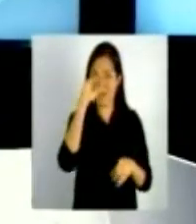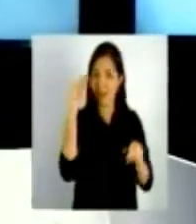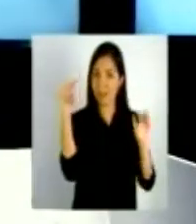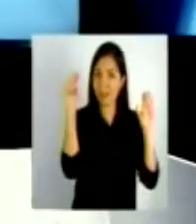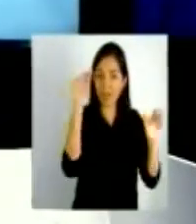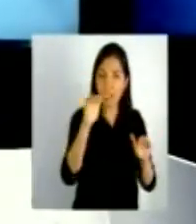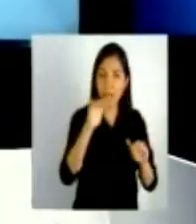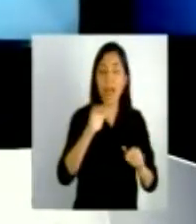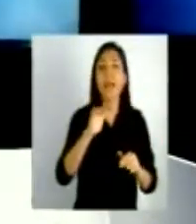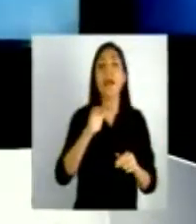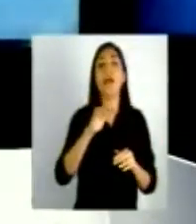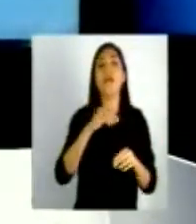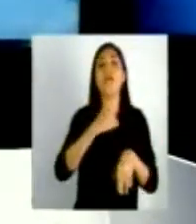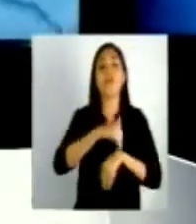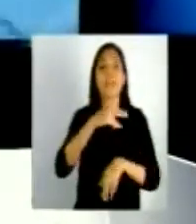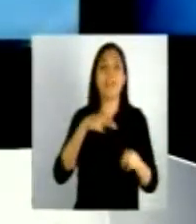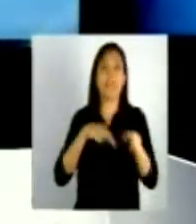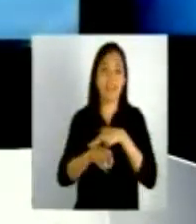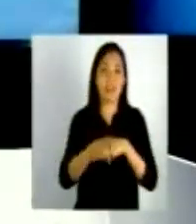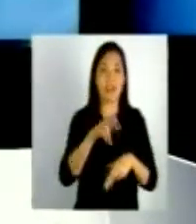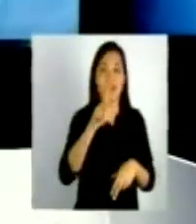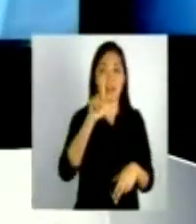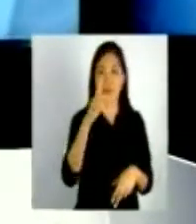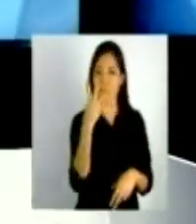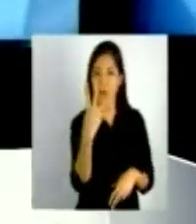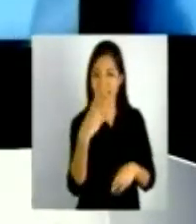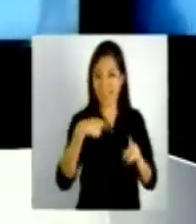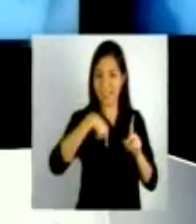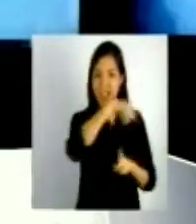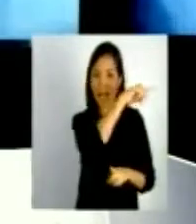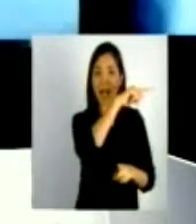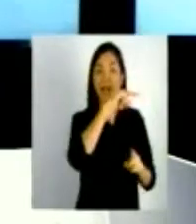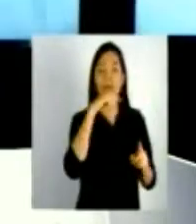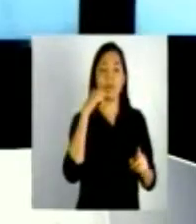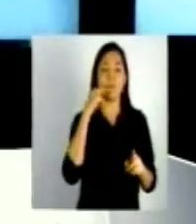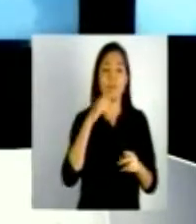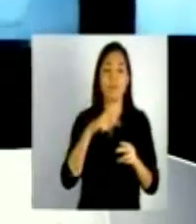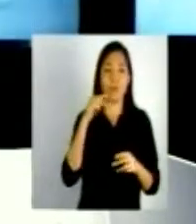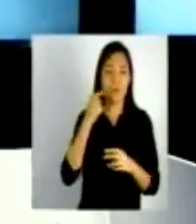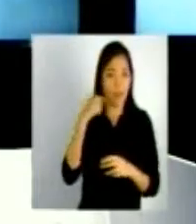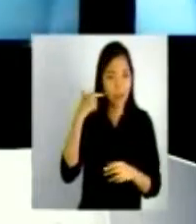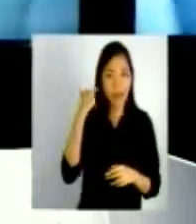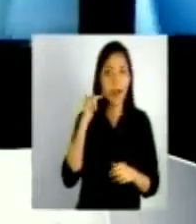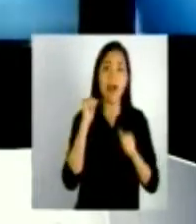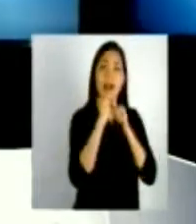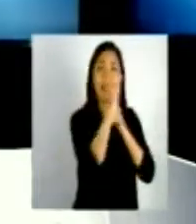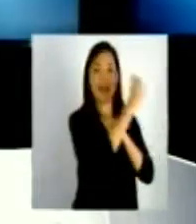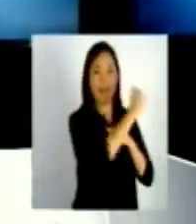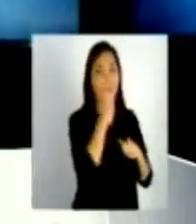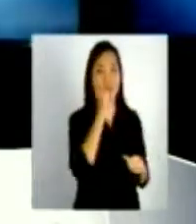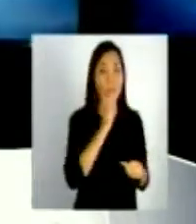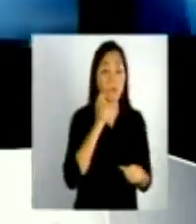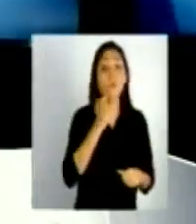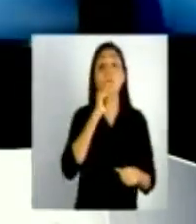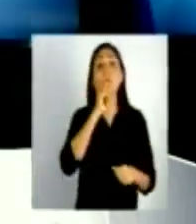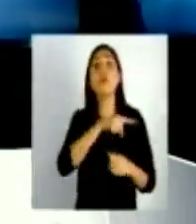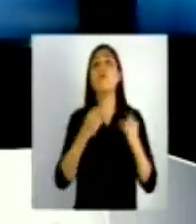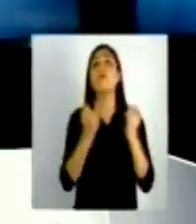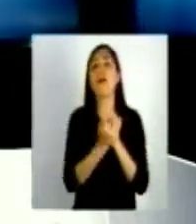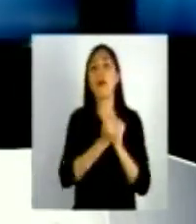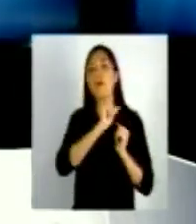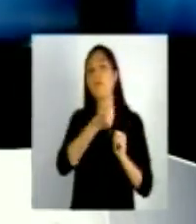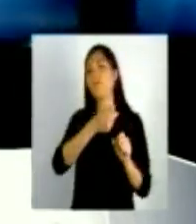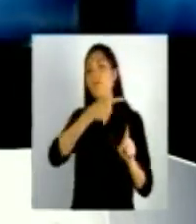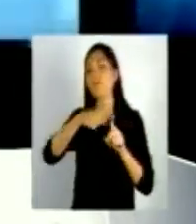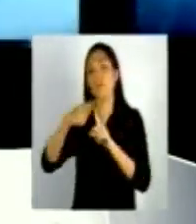línea 4 de tranvía moderno que vaya desde Tlajomulco hasta Guadalajara, el Peribús, y que entre otras cosas también pueda trabajar